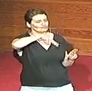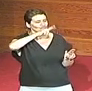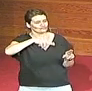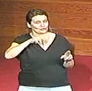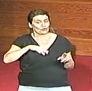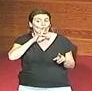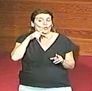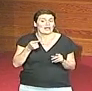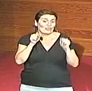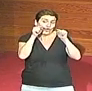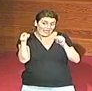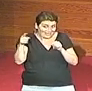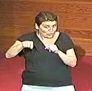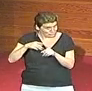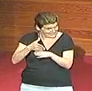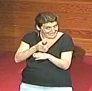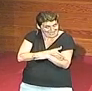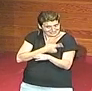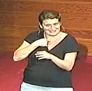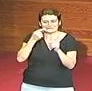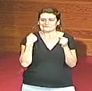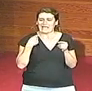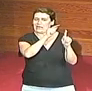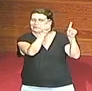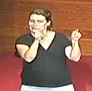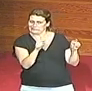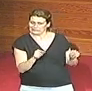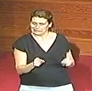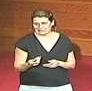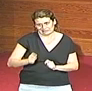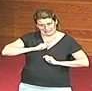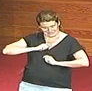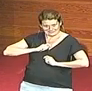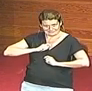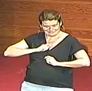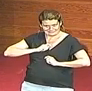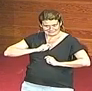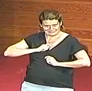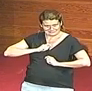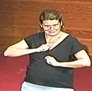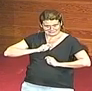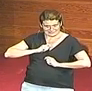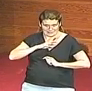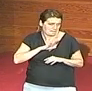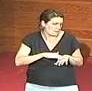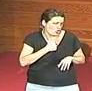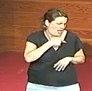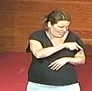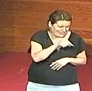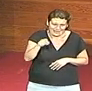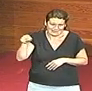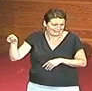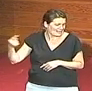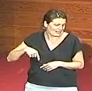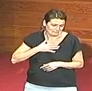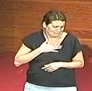dado dibujado. Entonces, yo me decía esto, yo me decía ella, pero os digo que también me ha pasado a mí, a muchas compañeras y